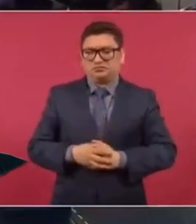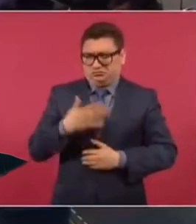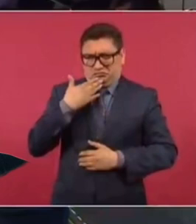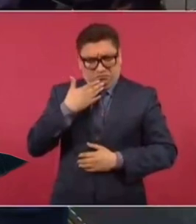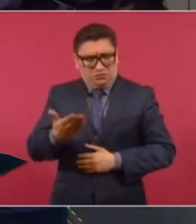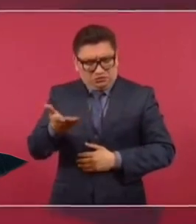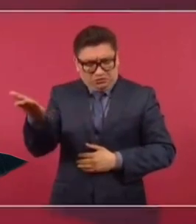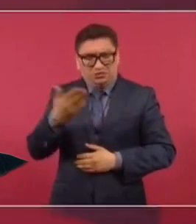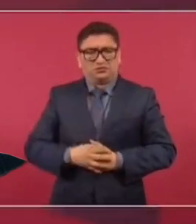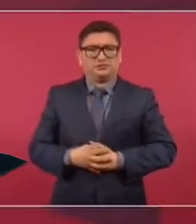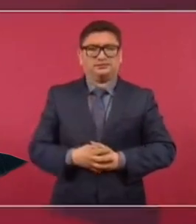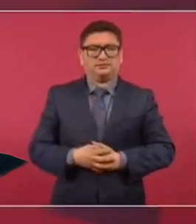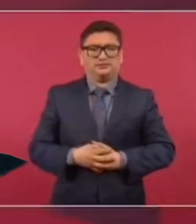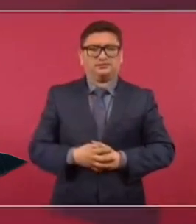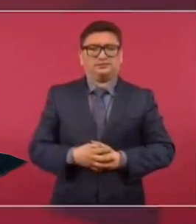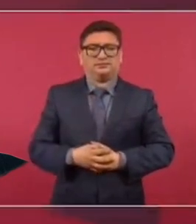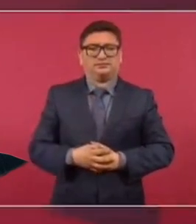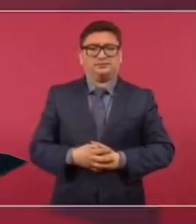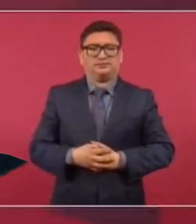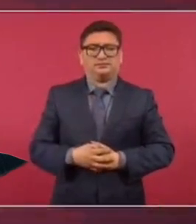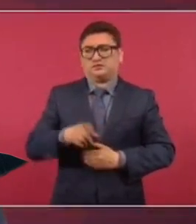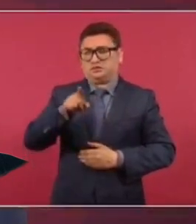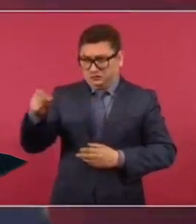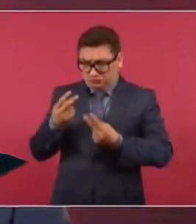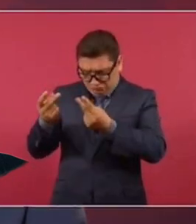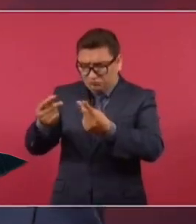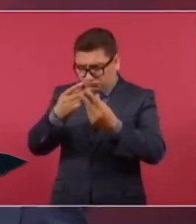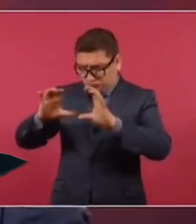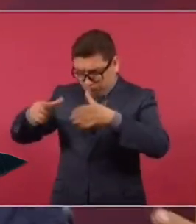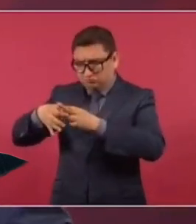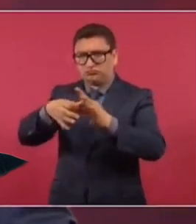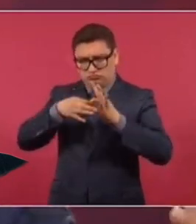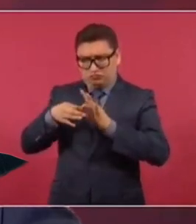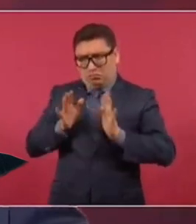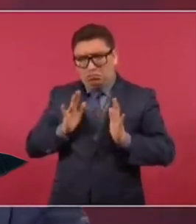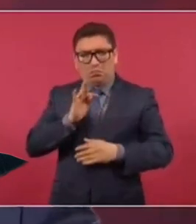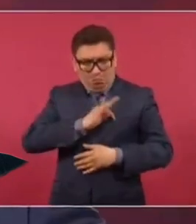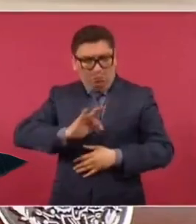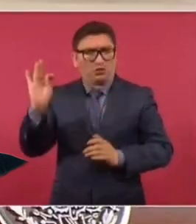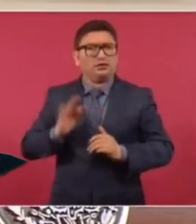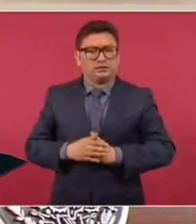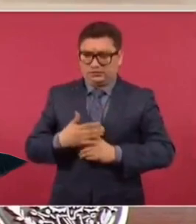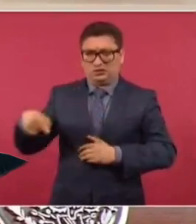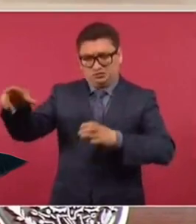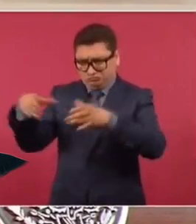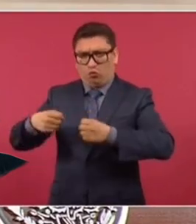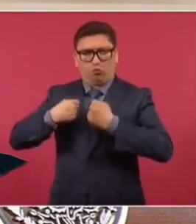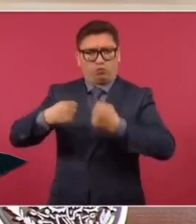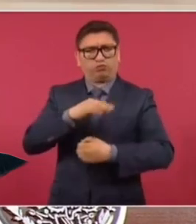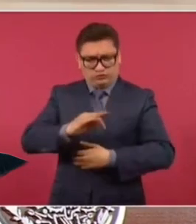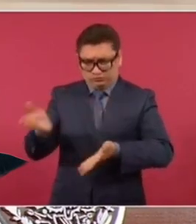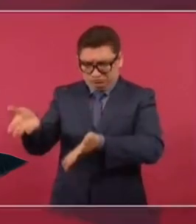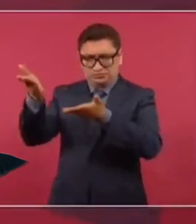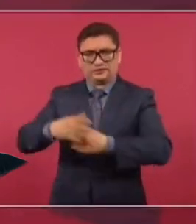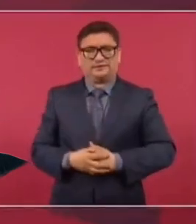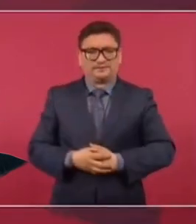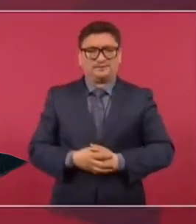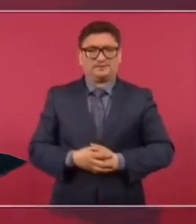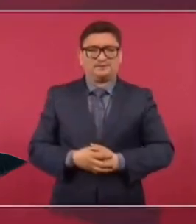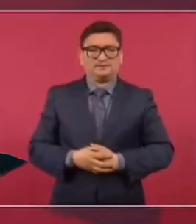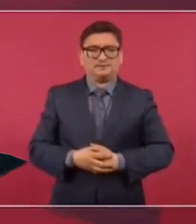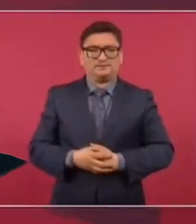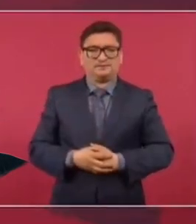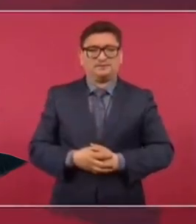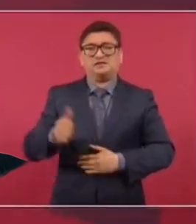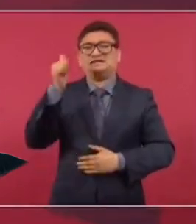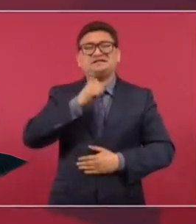correcto. Que se apliquen para que se agrupen, se fortalezcan. Siempre